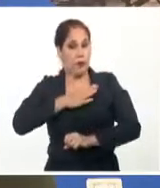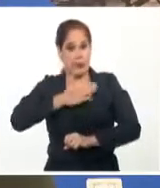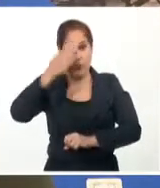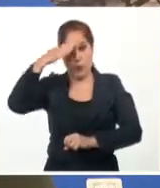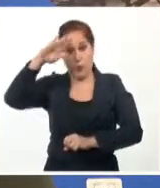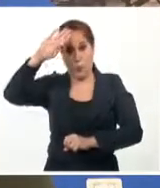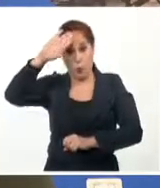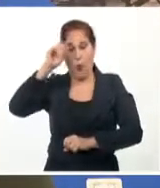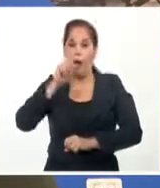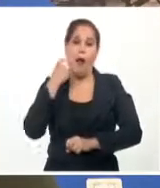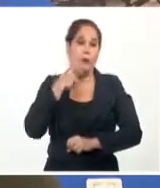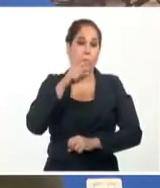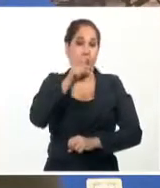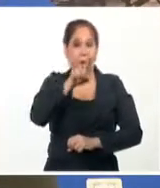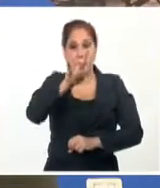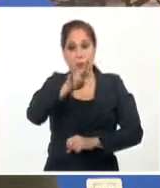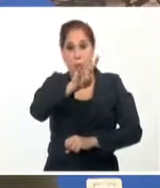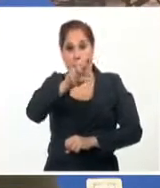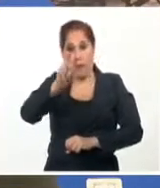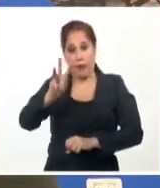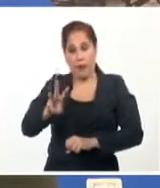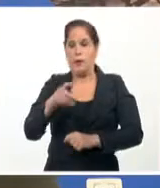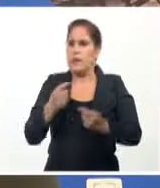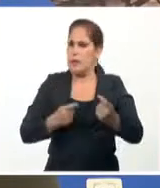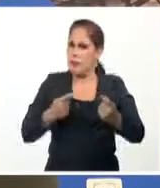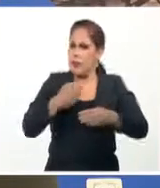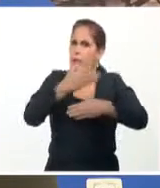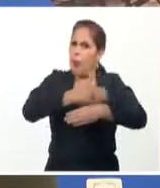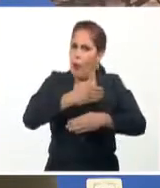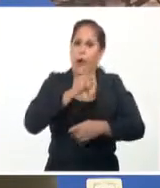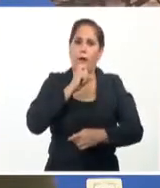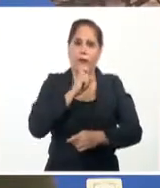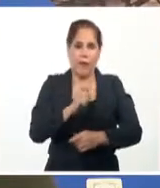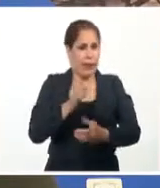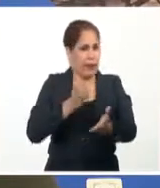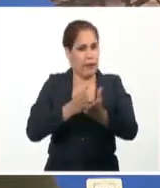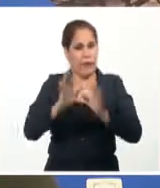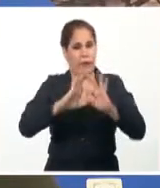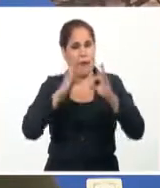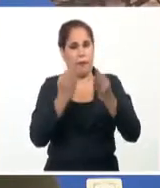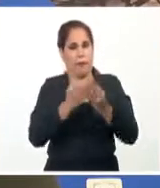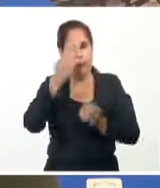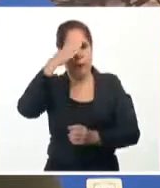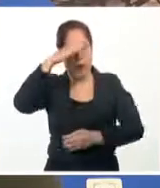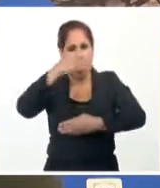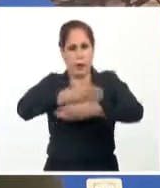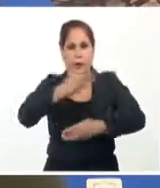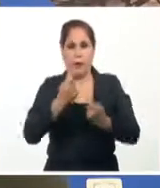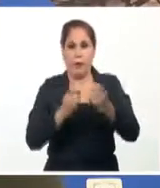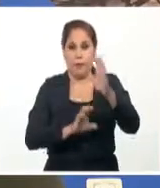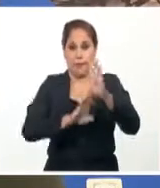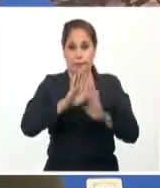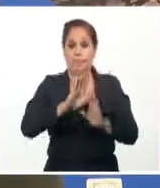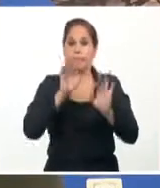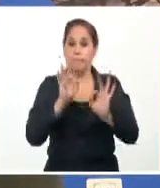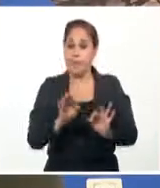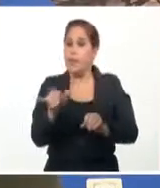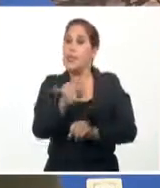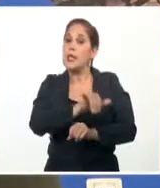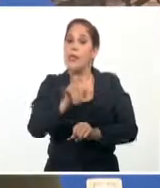Oxfam desde 1993, se insiste en que el bloqueo afecta directamente a las familias cubanas, obstaculiza la economía del país, al tiempo